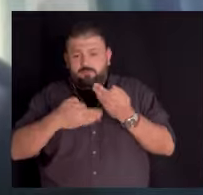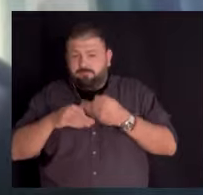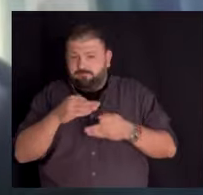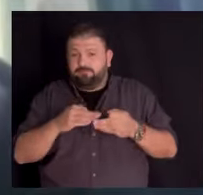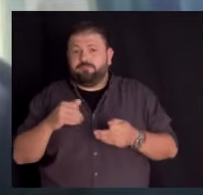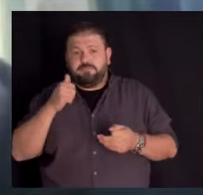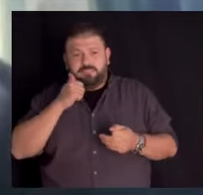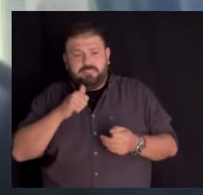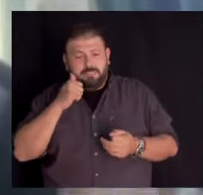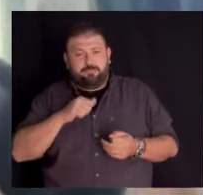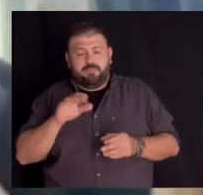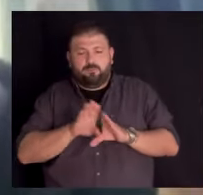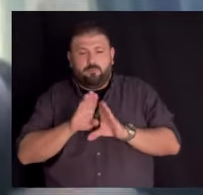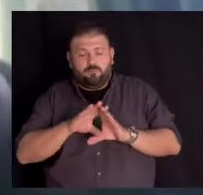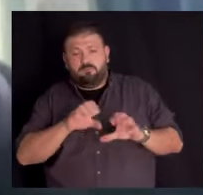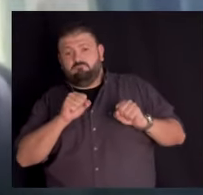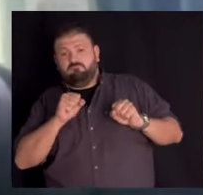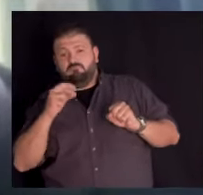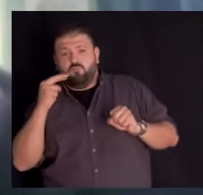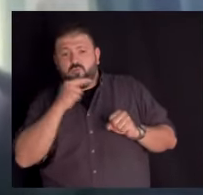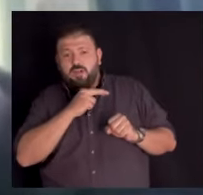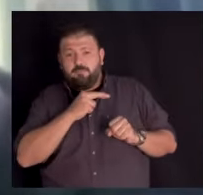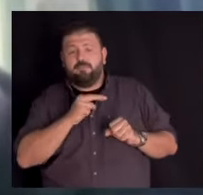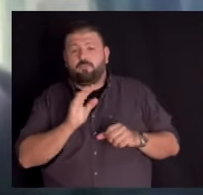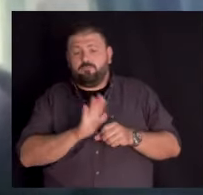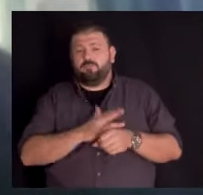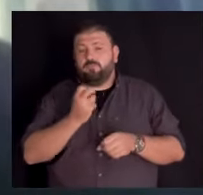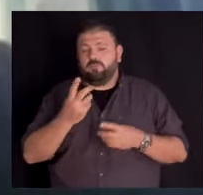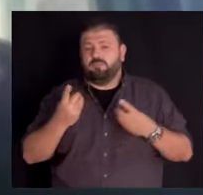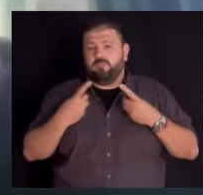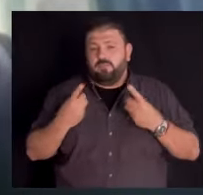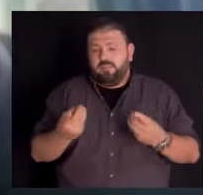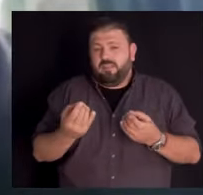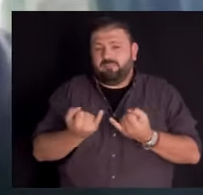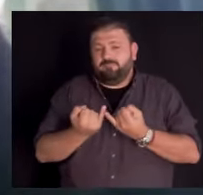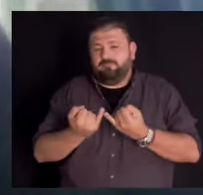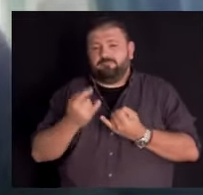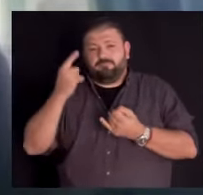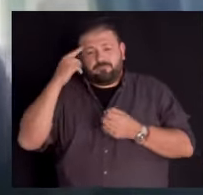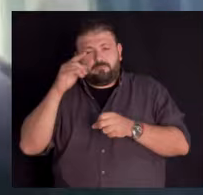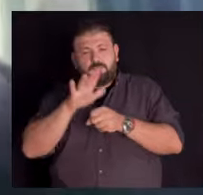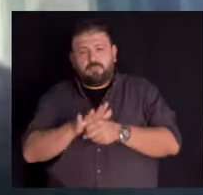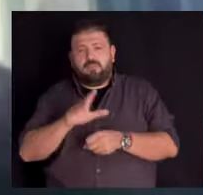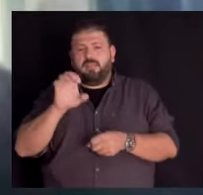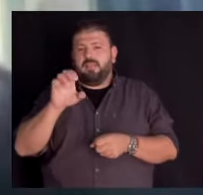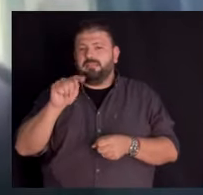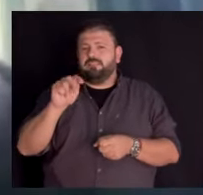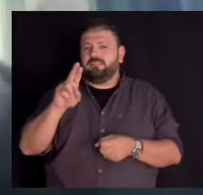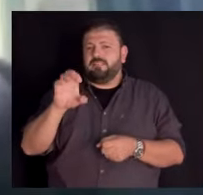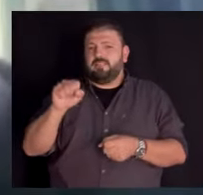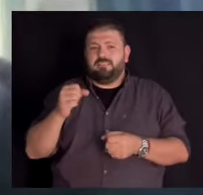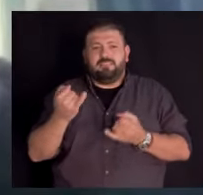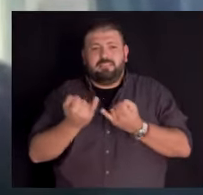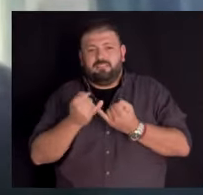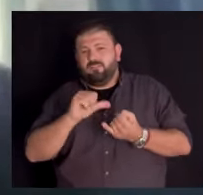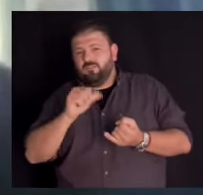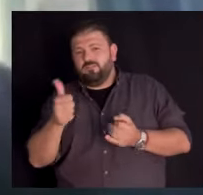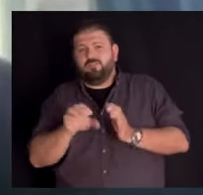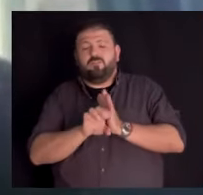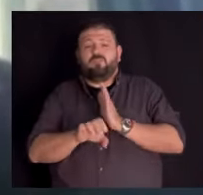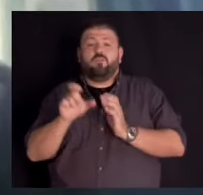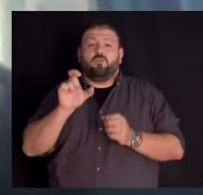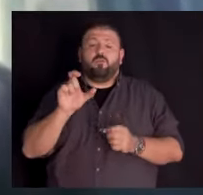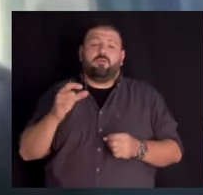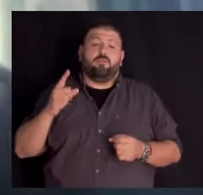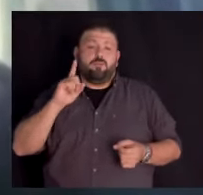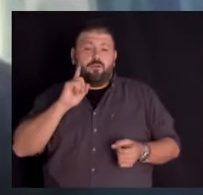una actuación más rápida en situaciones de estrés. O el otro ejemplo, cuando estamos enamorados,